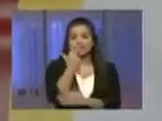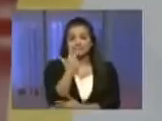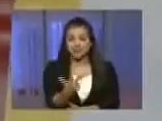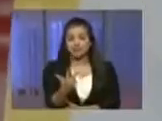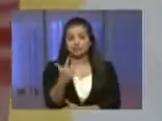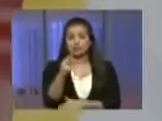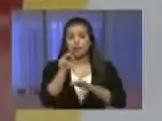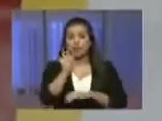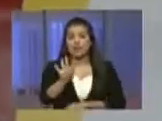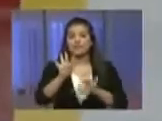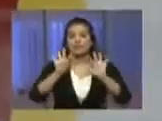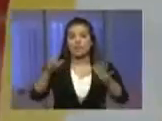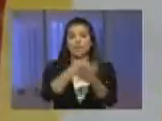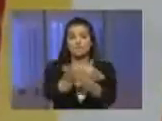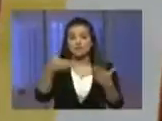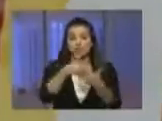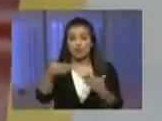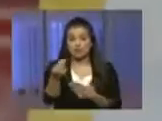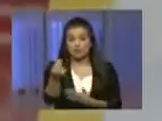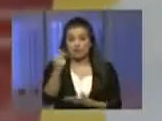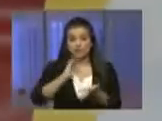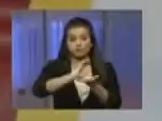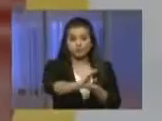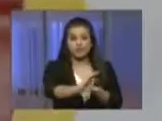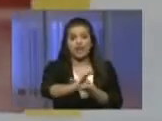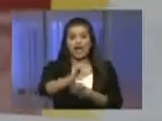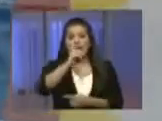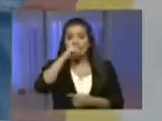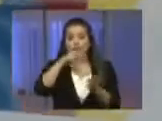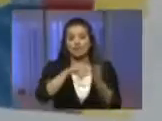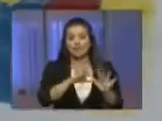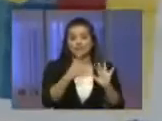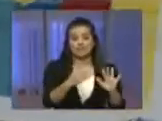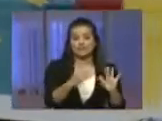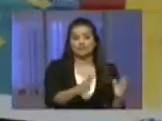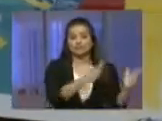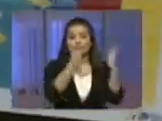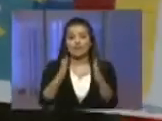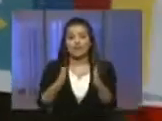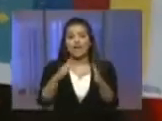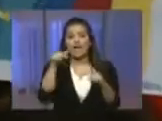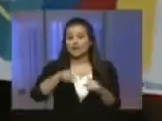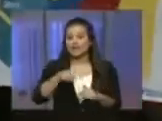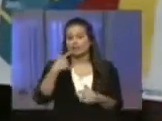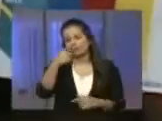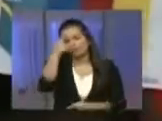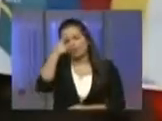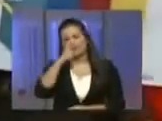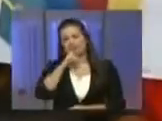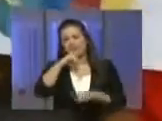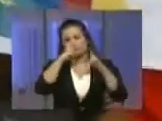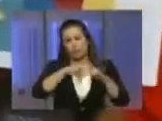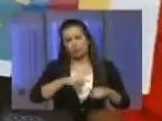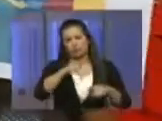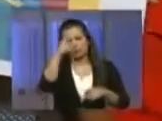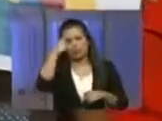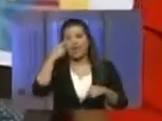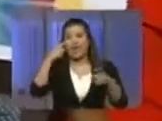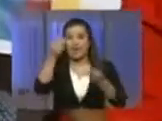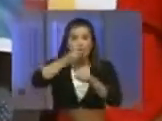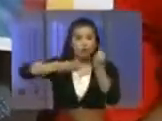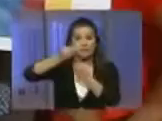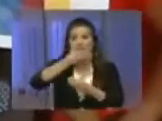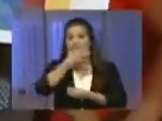4334 millones de Bolívar año 2016 año de sumas dificultades de un saboteo económico sin